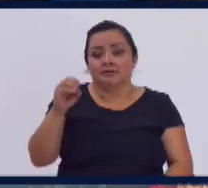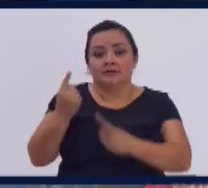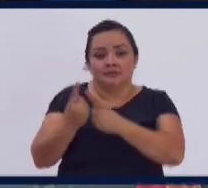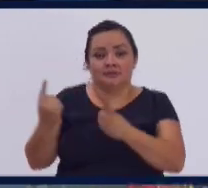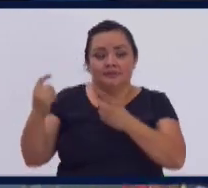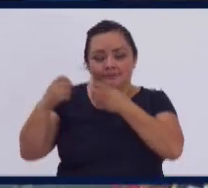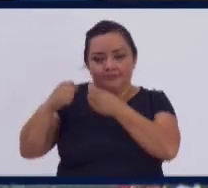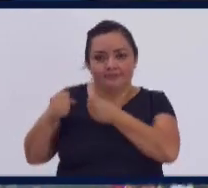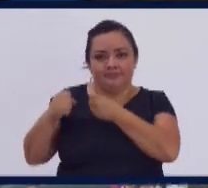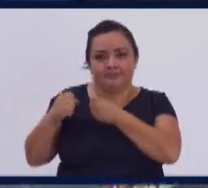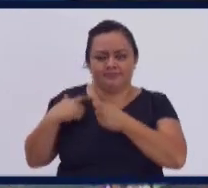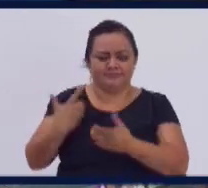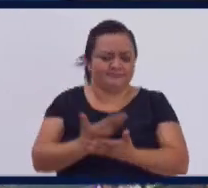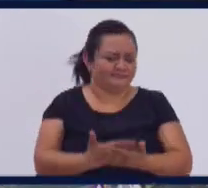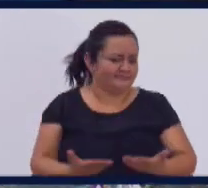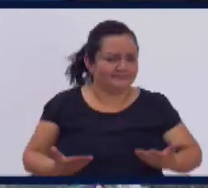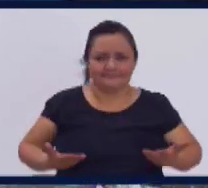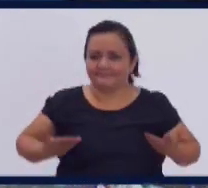no llevamos nada.